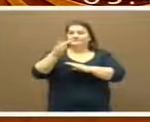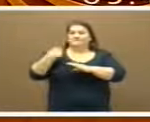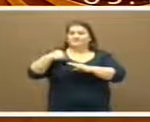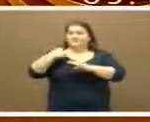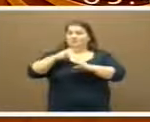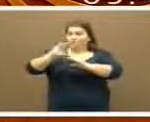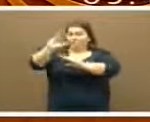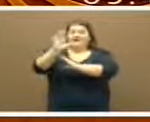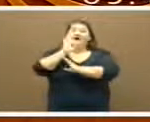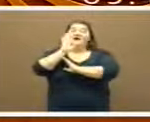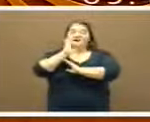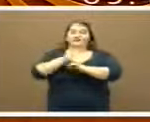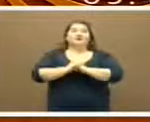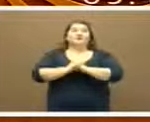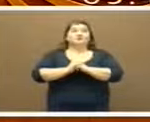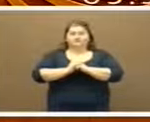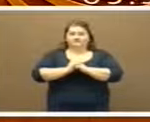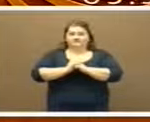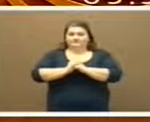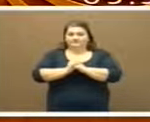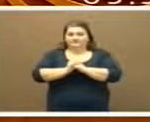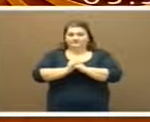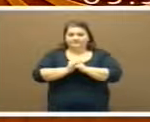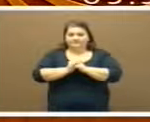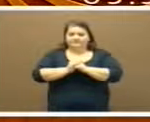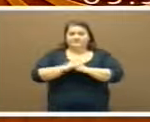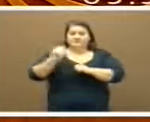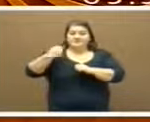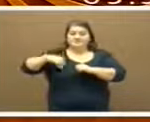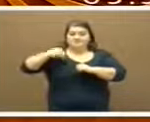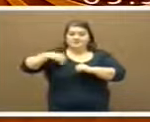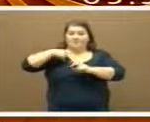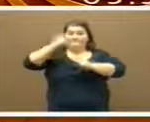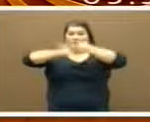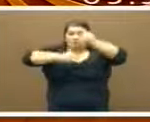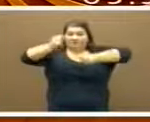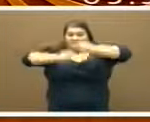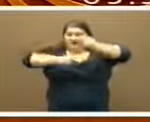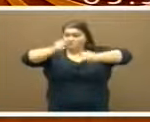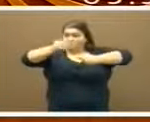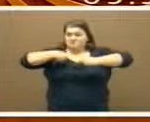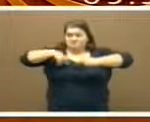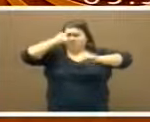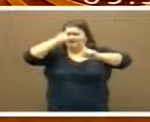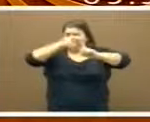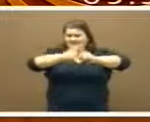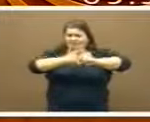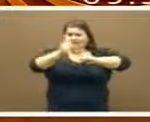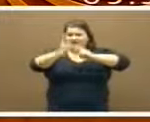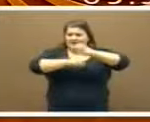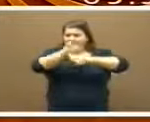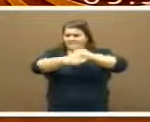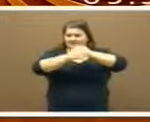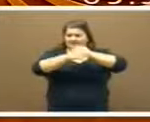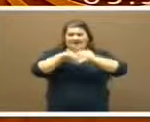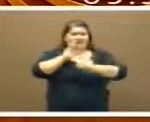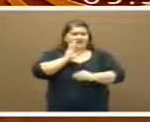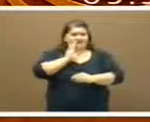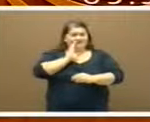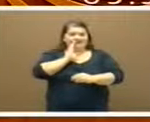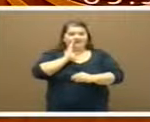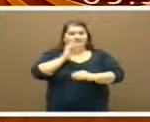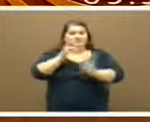anteriormente se ha expuesto. En cuanto a la dotación presupuestaria para el fin perseguido en la enmienda, le decía que no